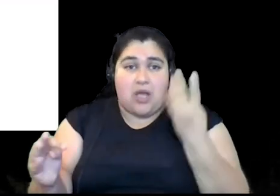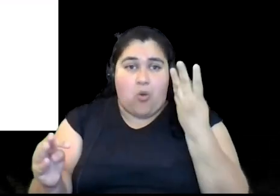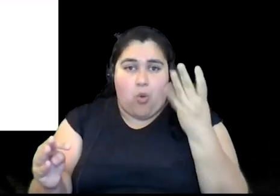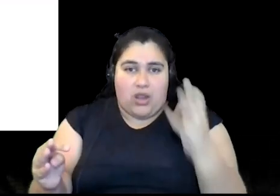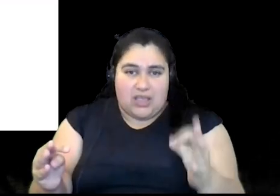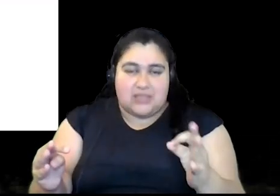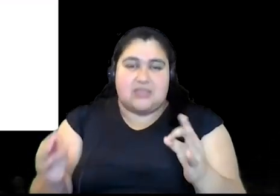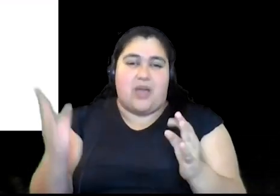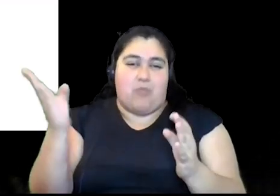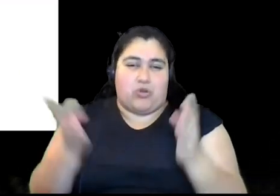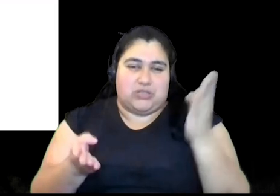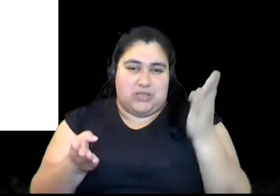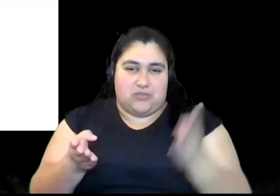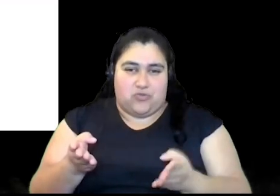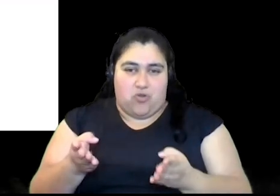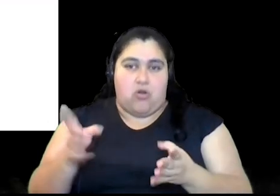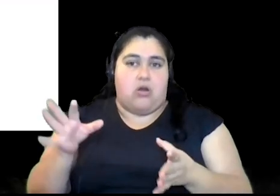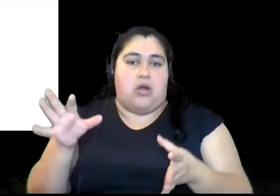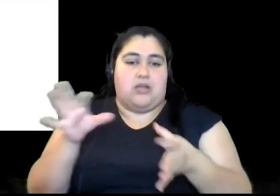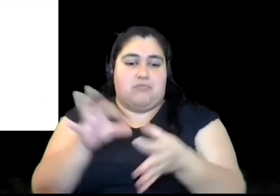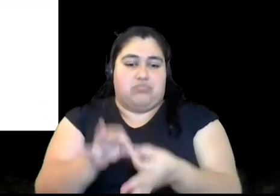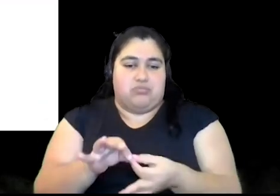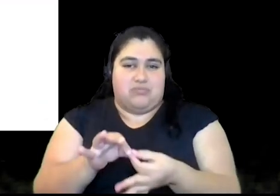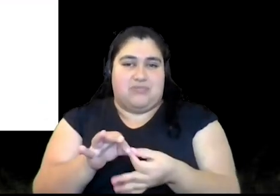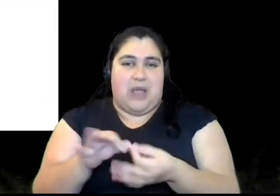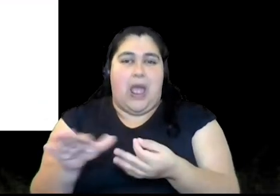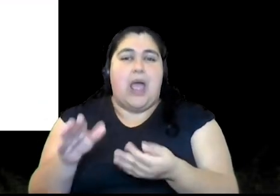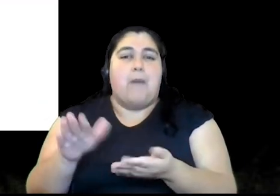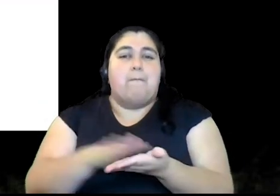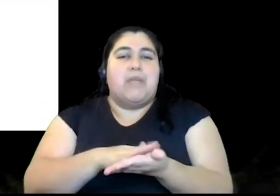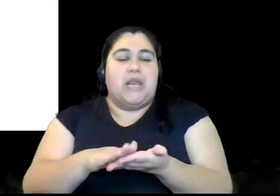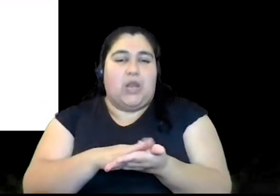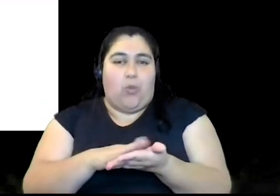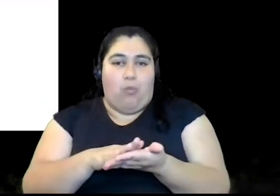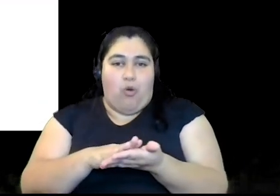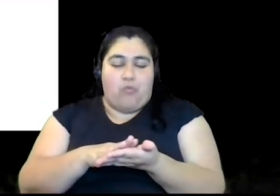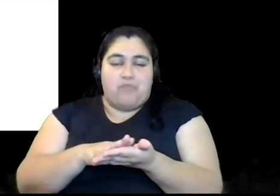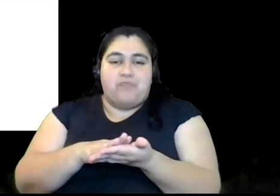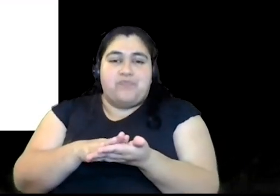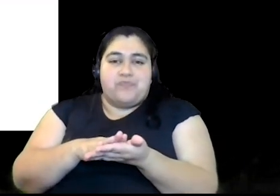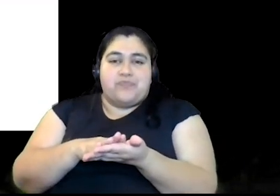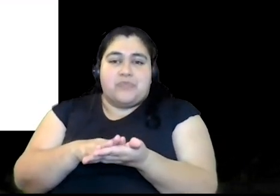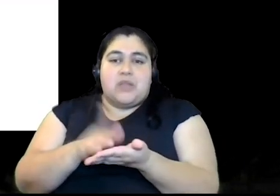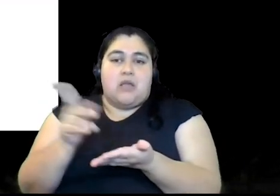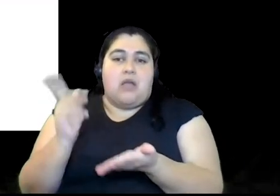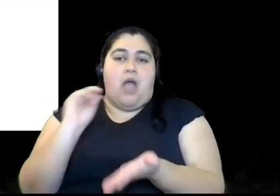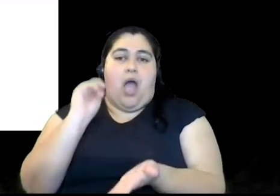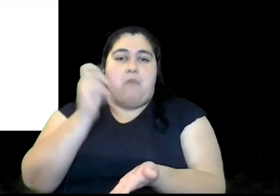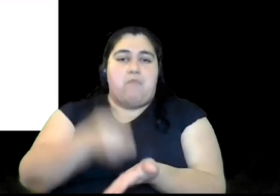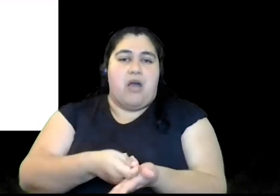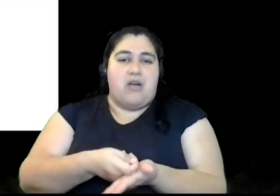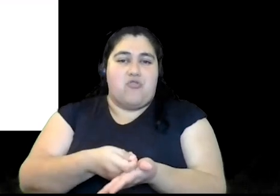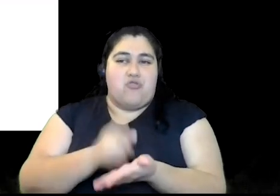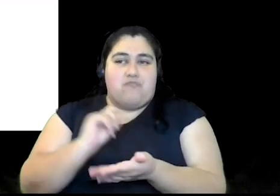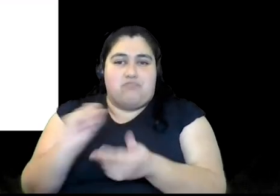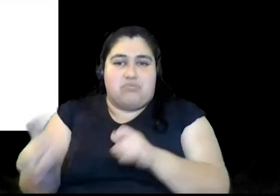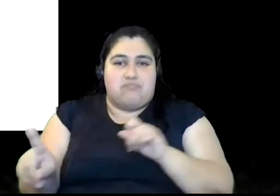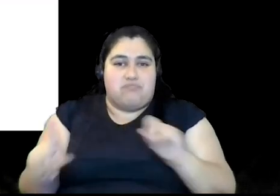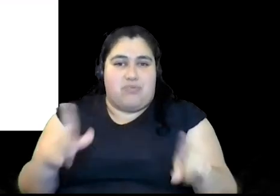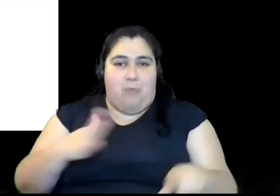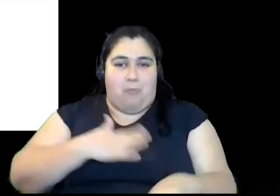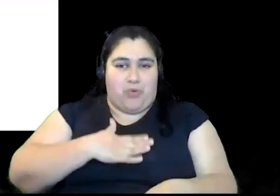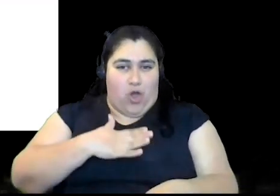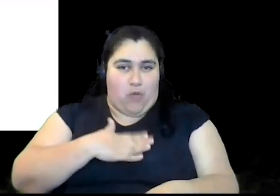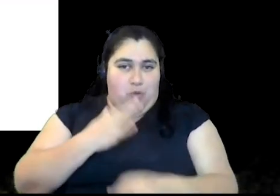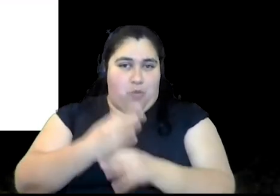lo vincula con el mínimo no imponible, porque me pueden argumentar que lo abonan con rentas propias del